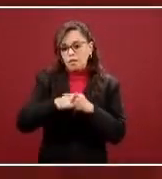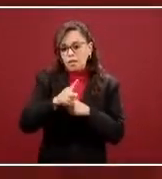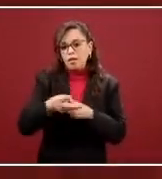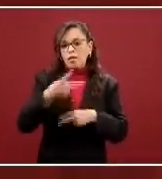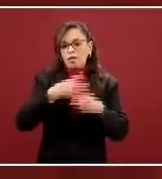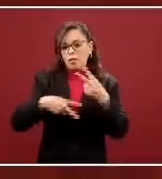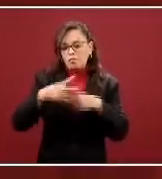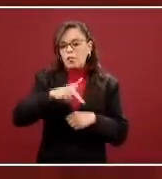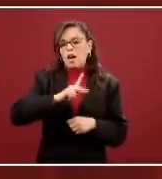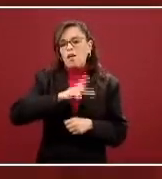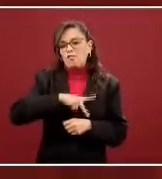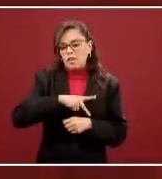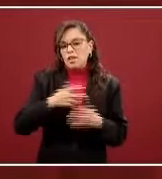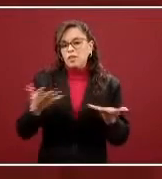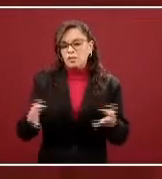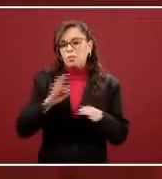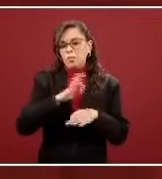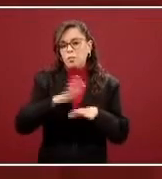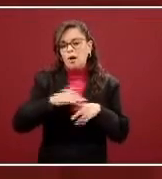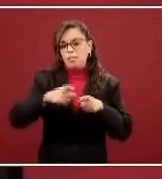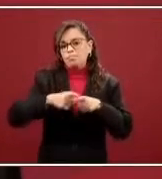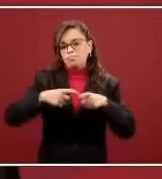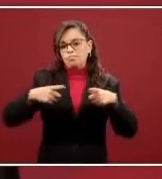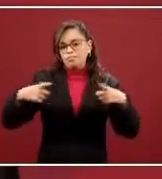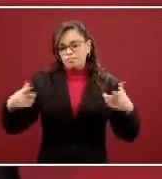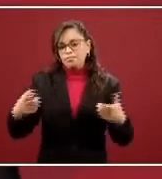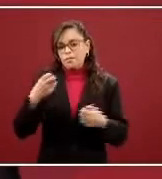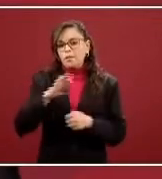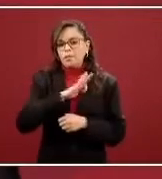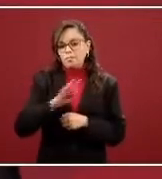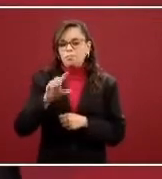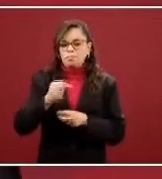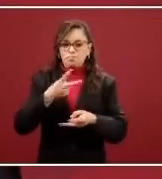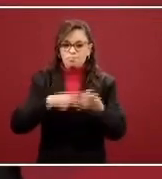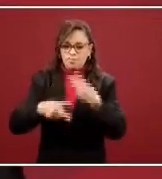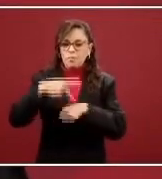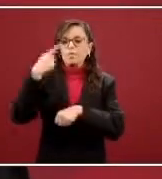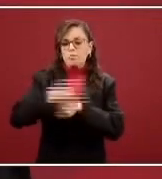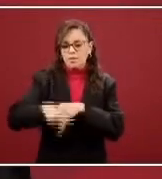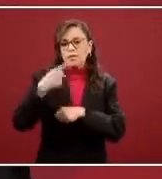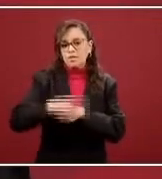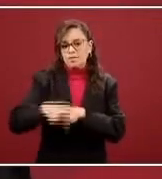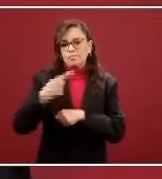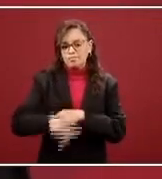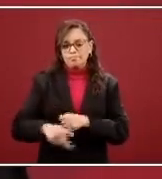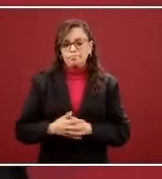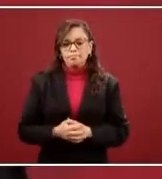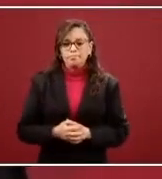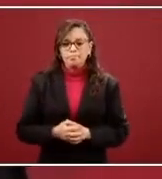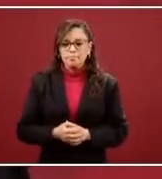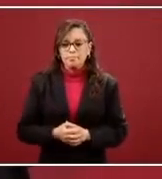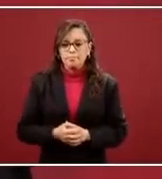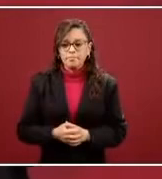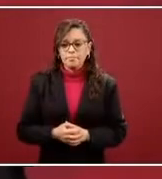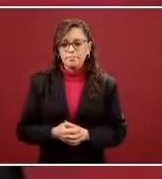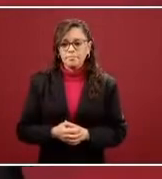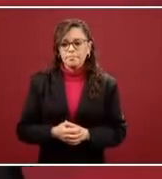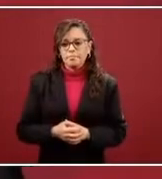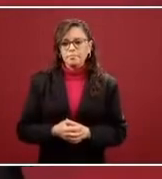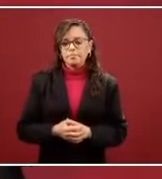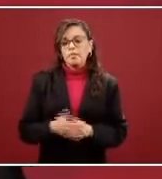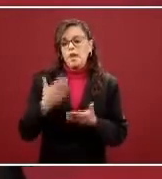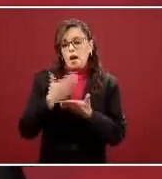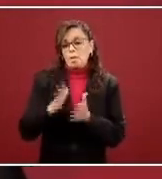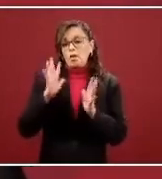de virus y esto lógicamente puede convertirse en un factor de riesgo, además del que ya existe por la